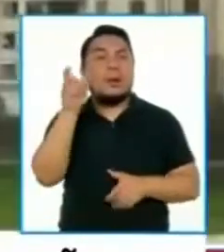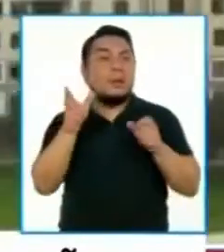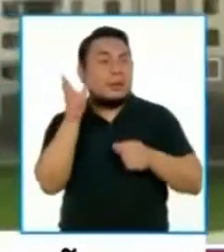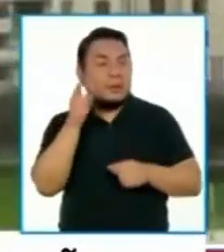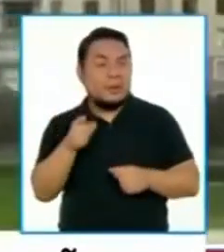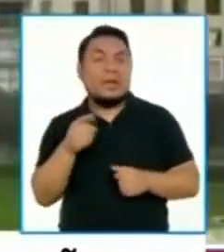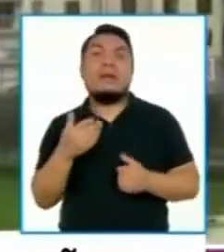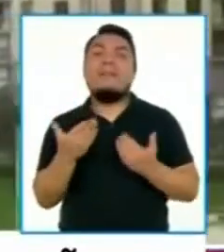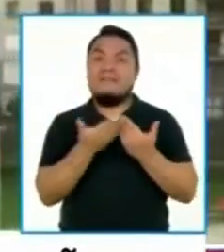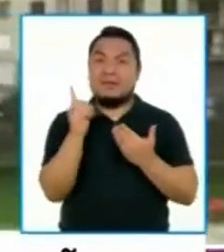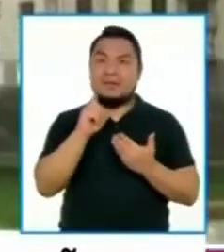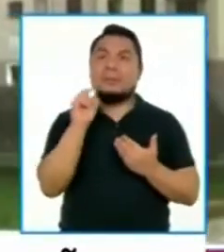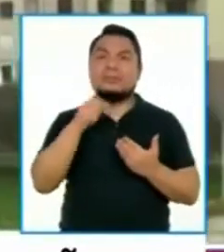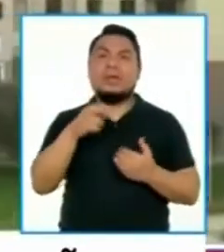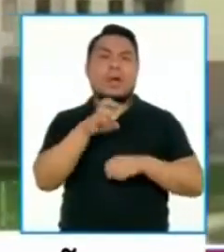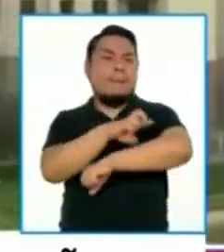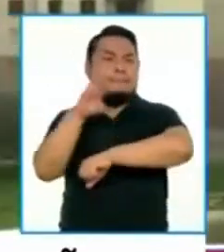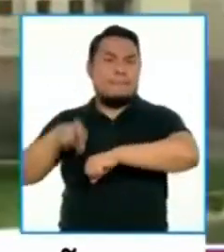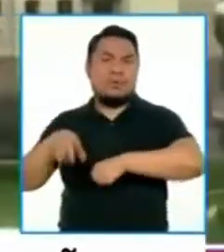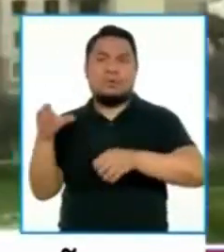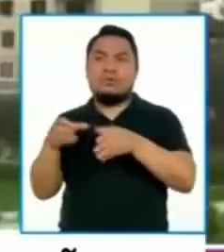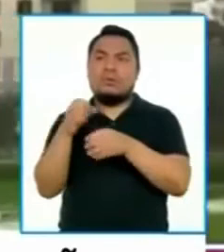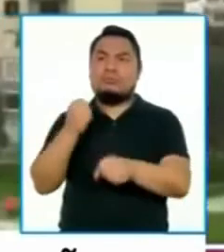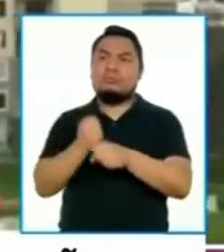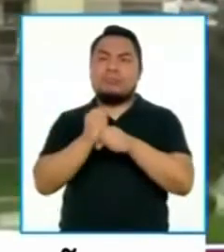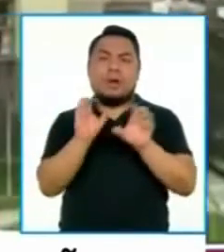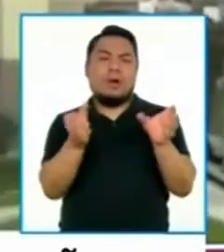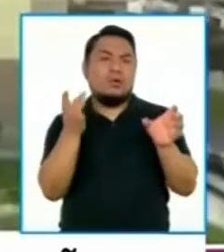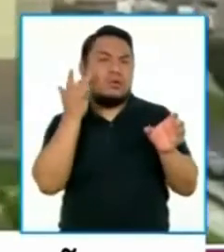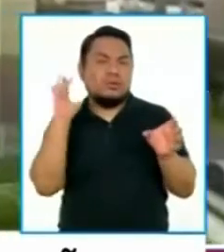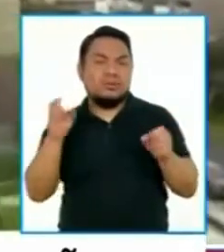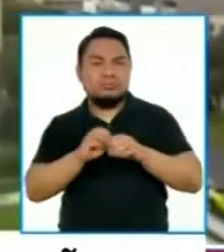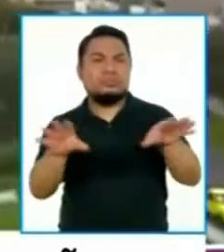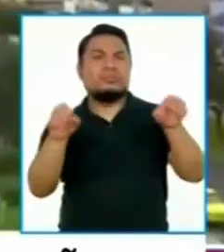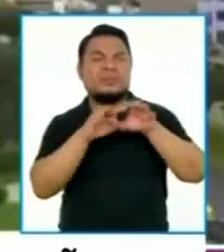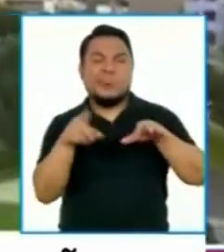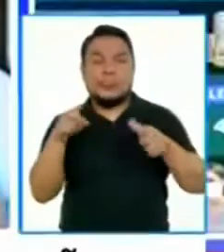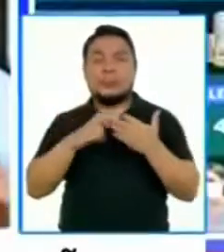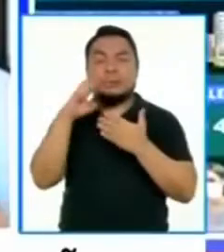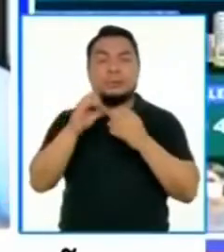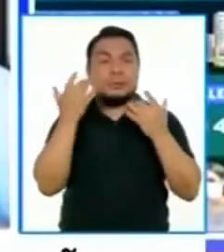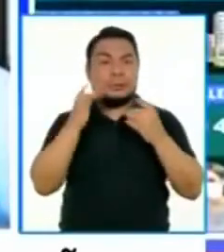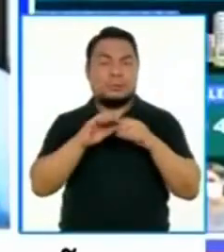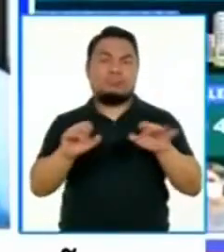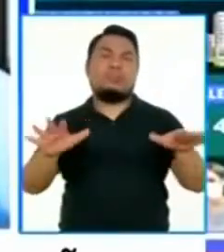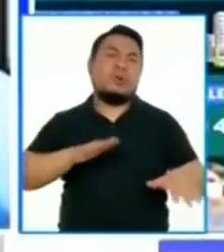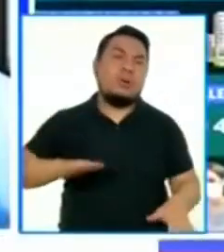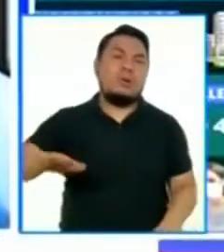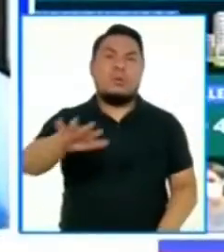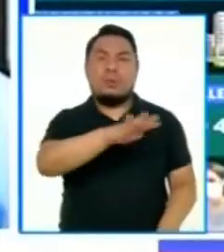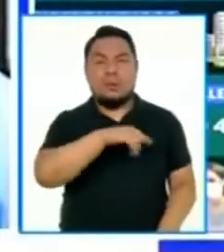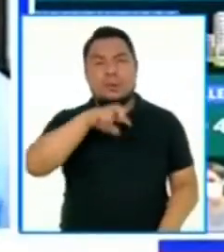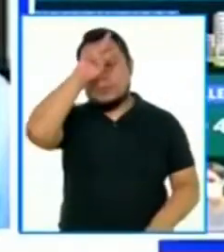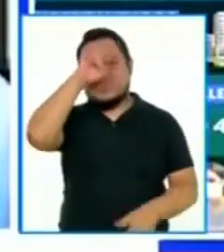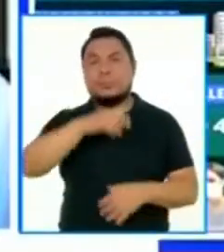fácil, pero el profesionalismo de quienes forman parte de esta emisora ha permitido que su programación llegue a más